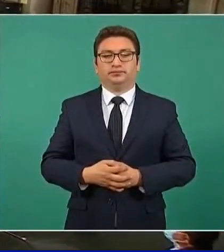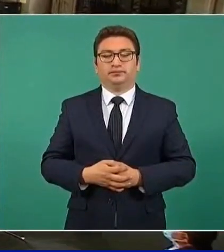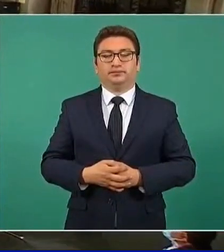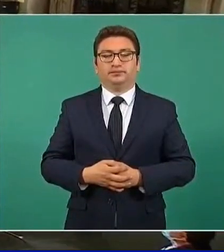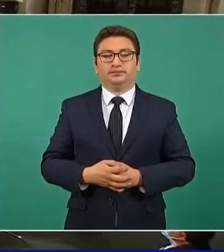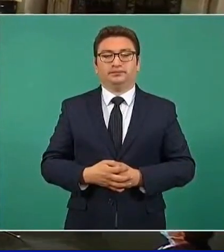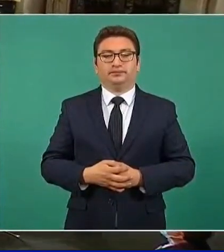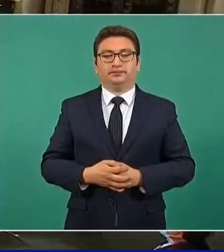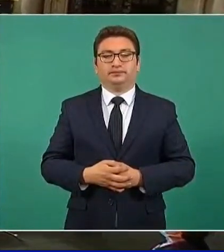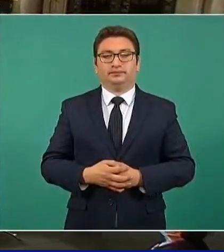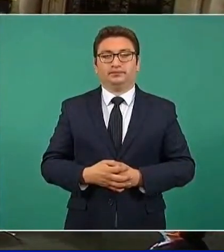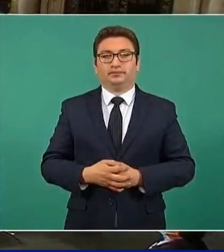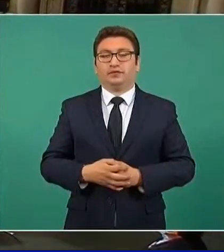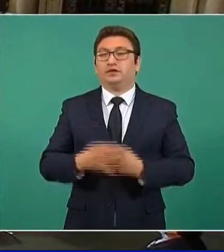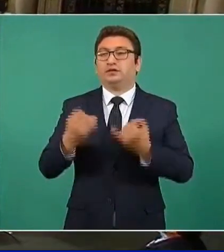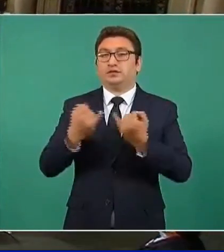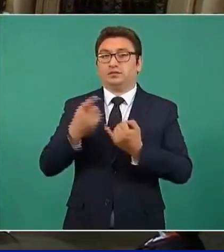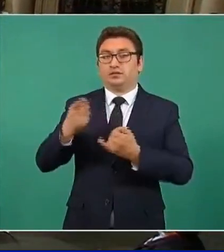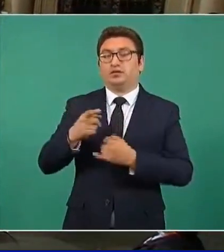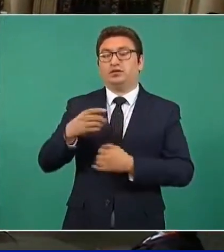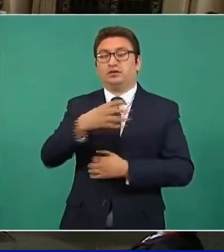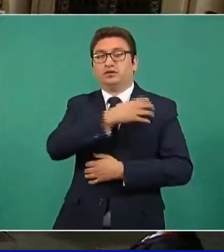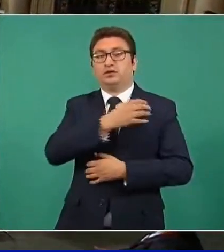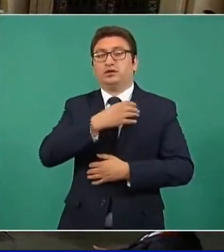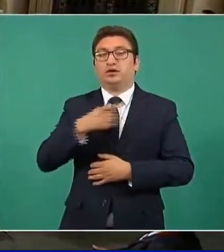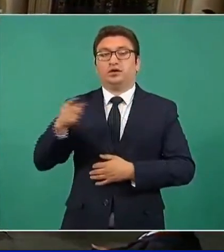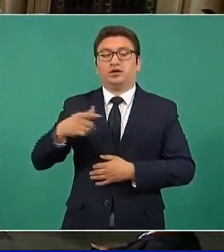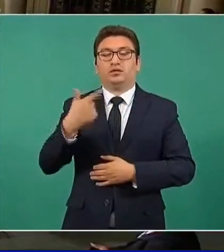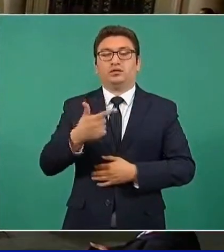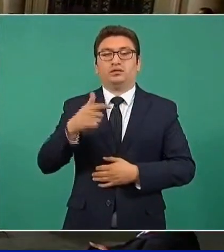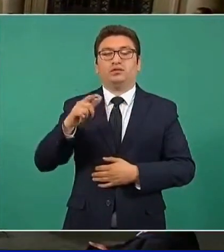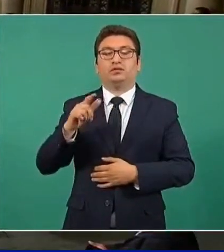el general Bucio de la Guardia Nacional,